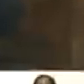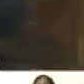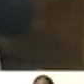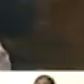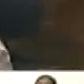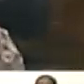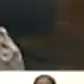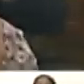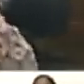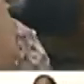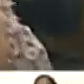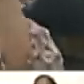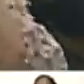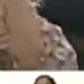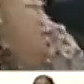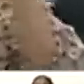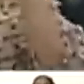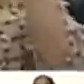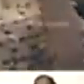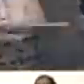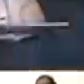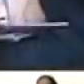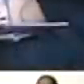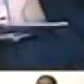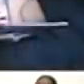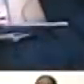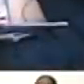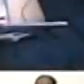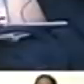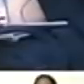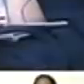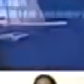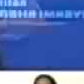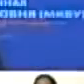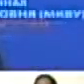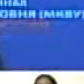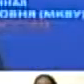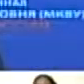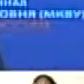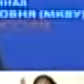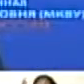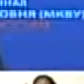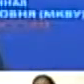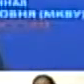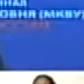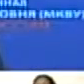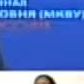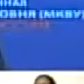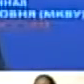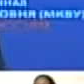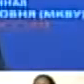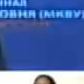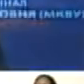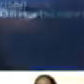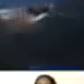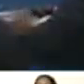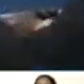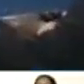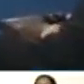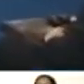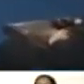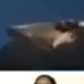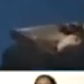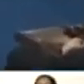nivel misión cumplida muchas gracias Yuri saludos a Rusia muchas gracias firma de